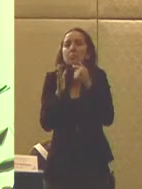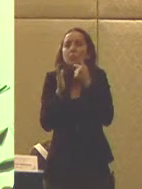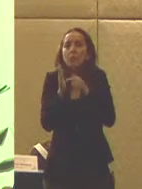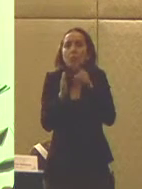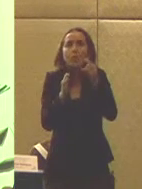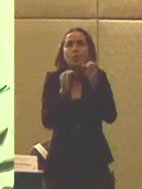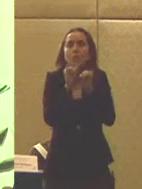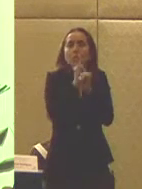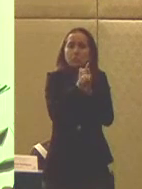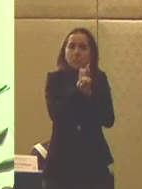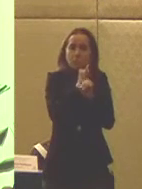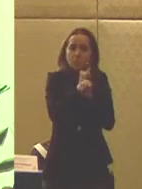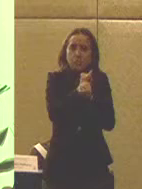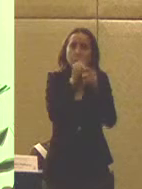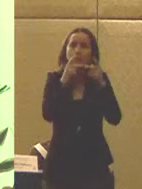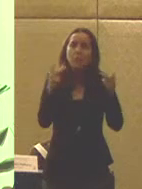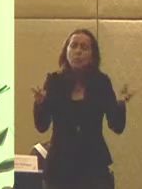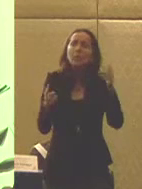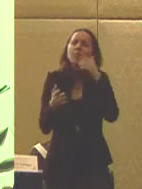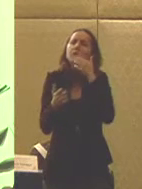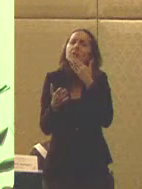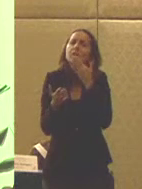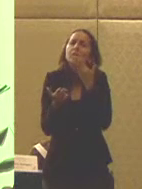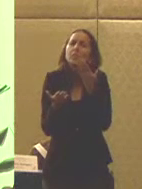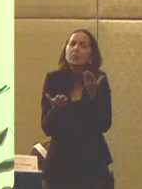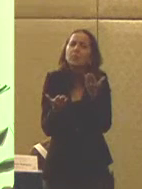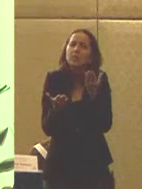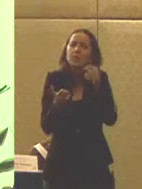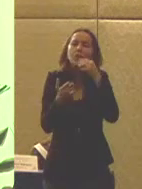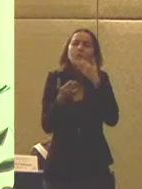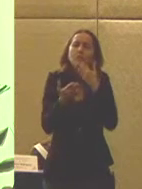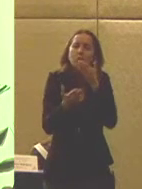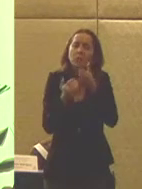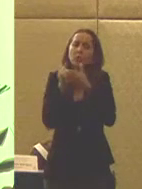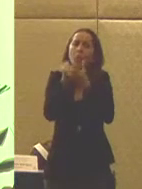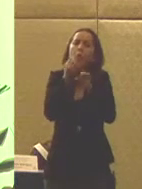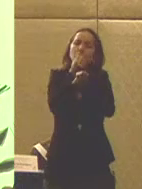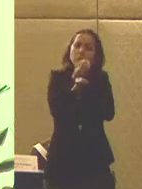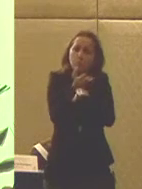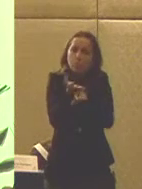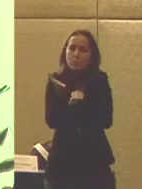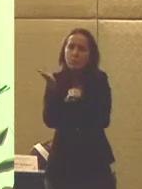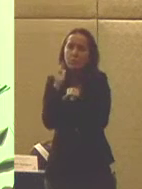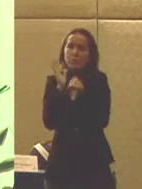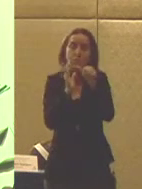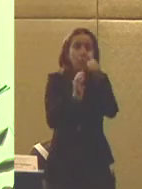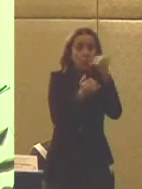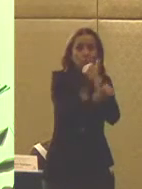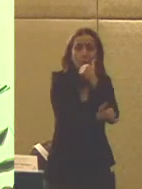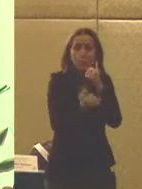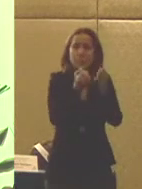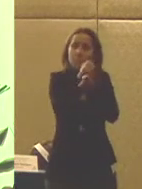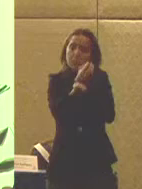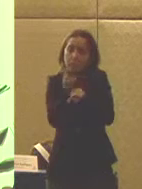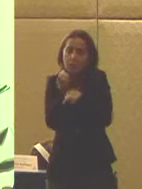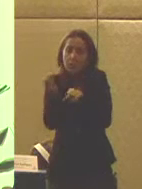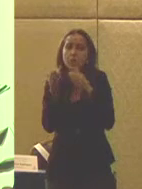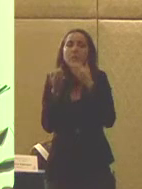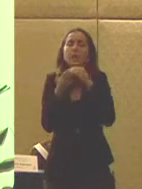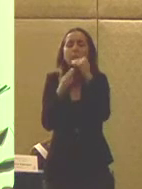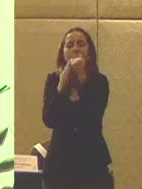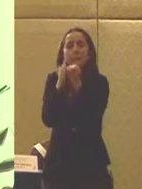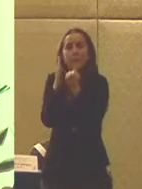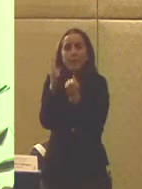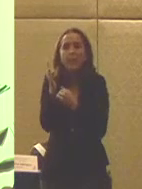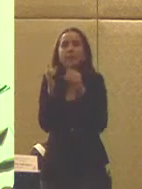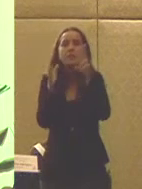evaluación de vulnerabilidades y otras. Las principales recomendaciones de los países son elaborar programas específicos para grupos